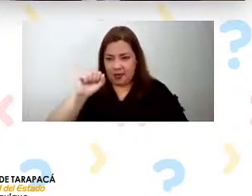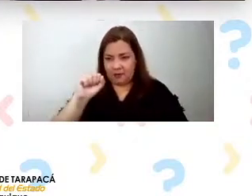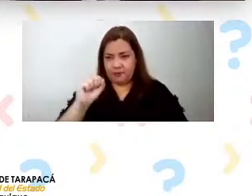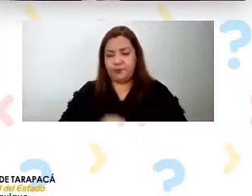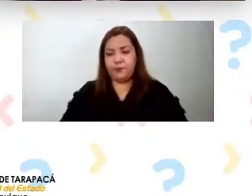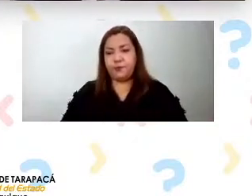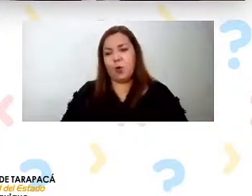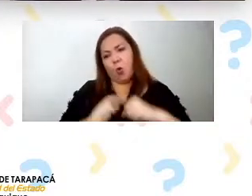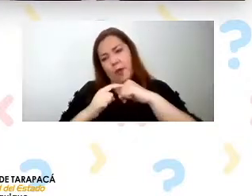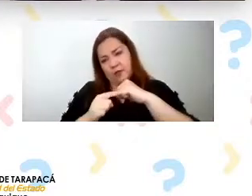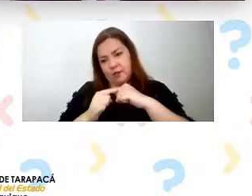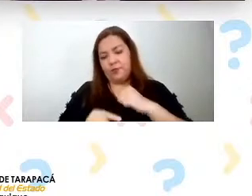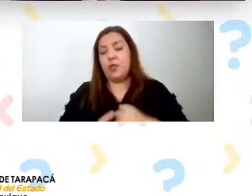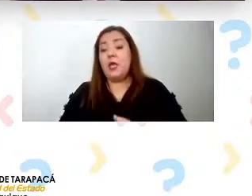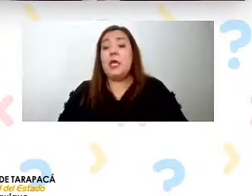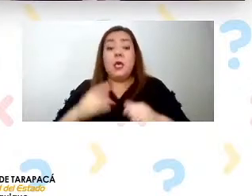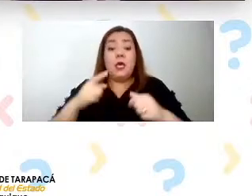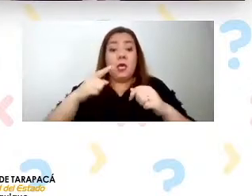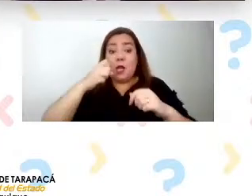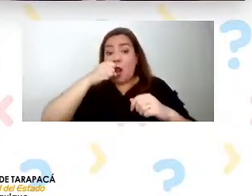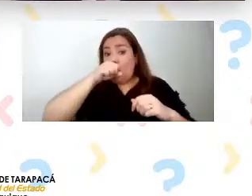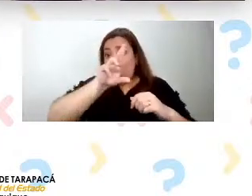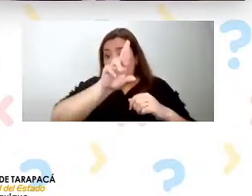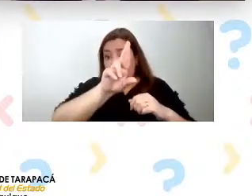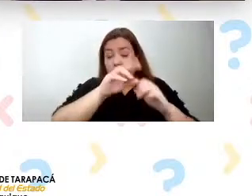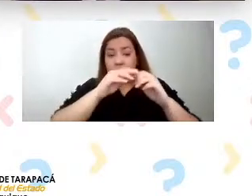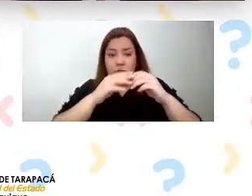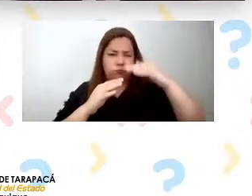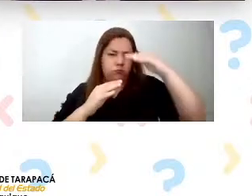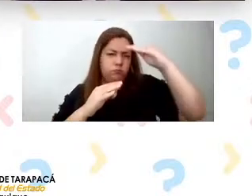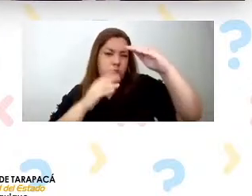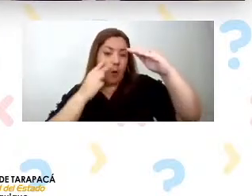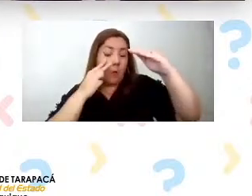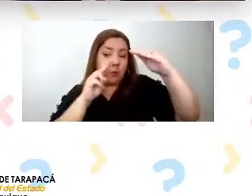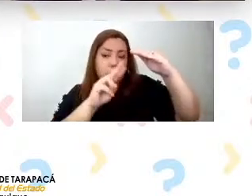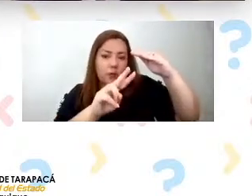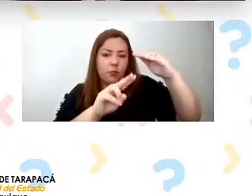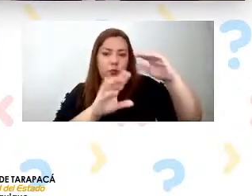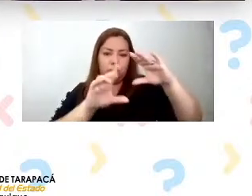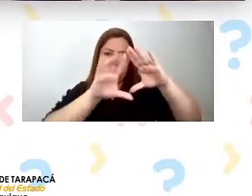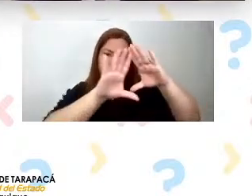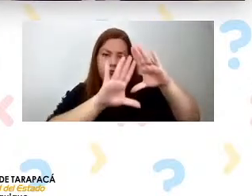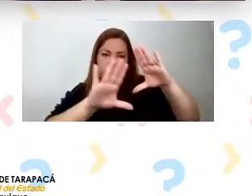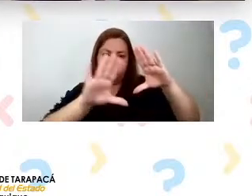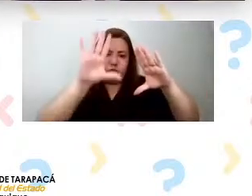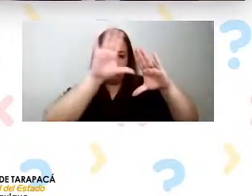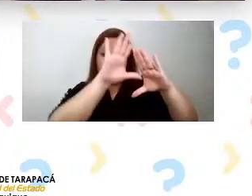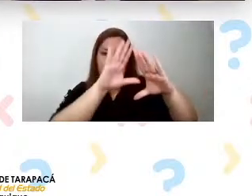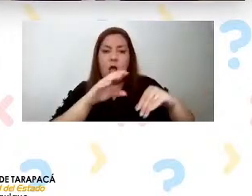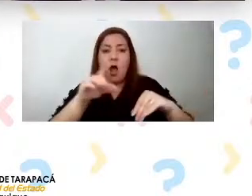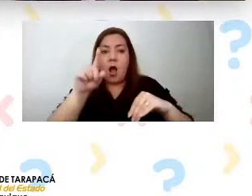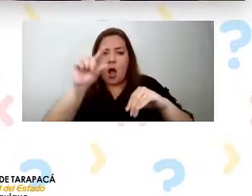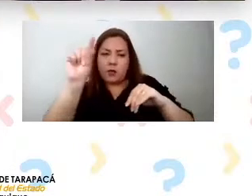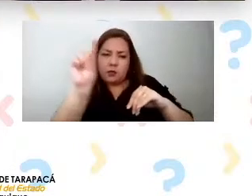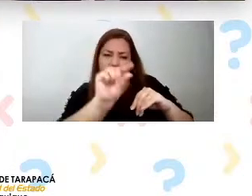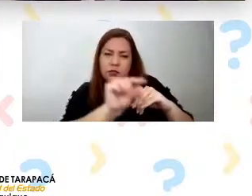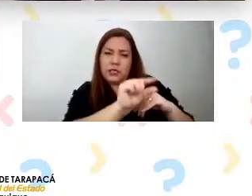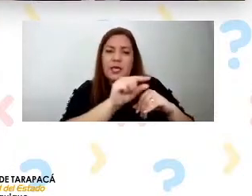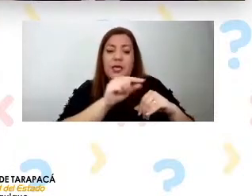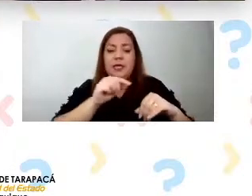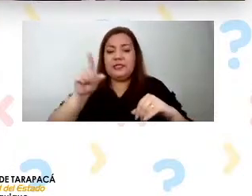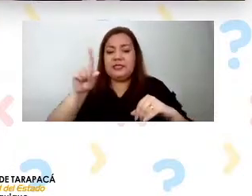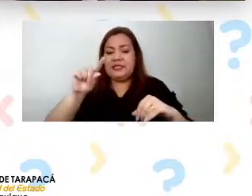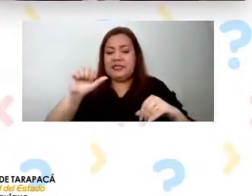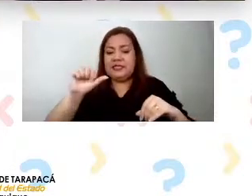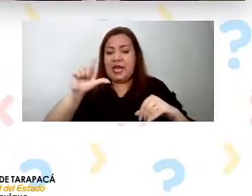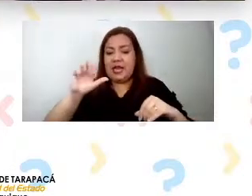En el lado norte se distingue una zona hidrográfica bastante extensa, conocida como el Salar de Yamara y la del